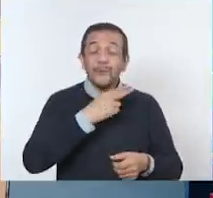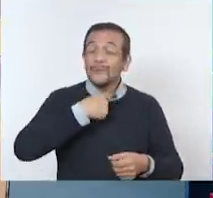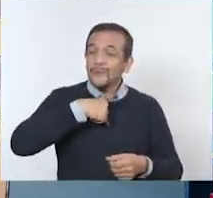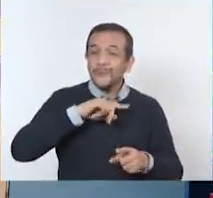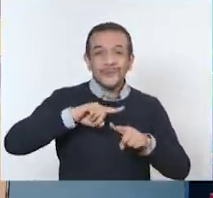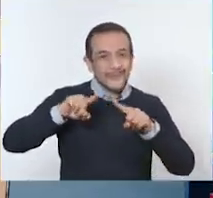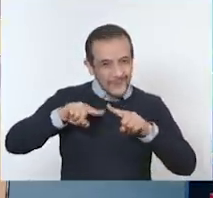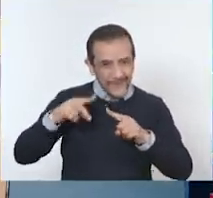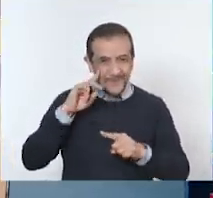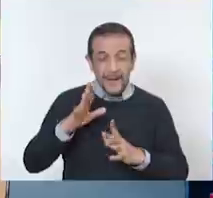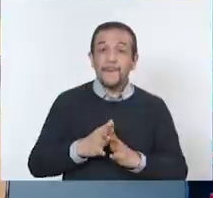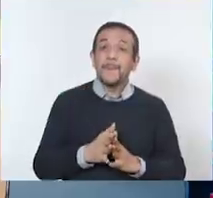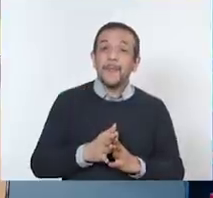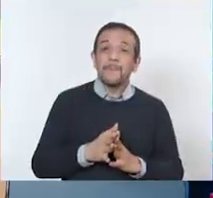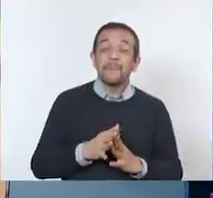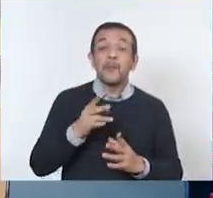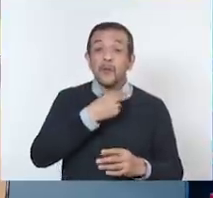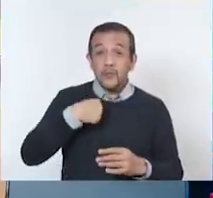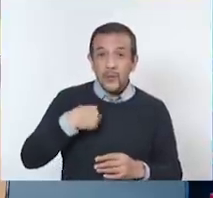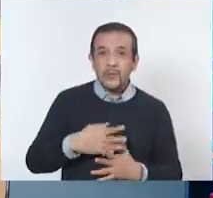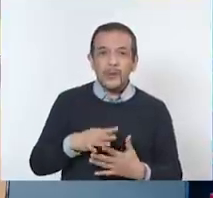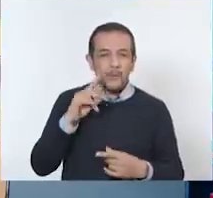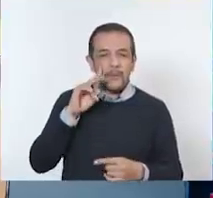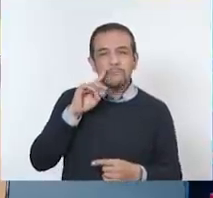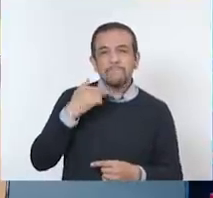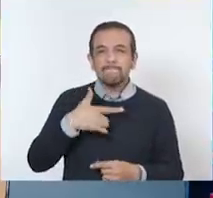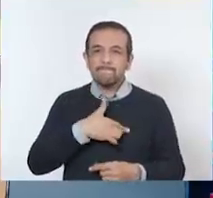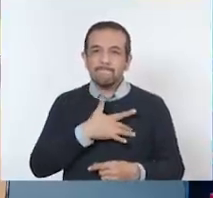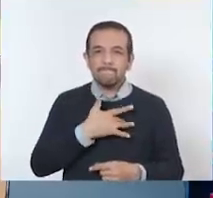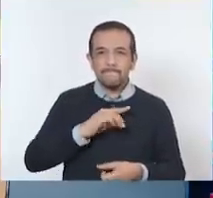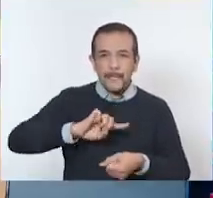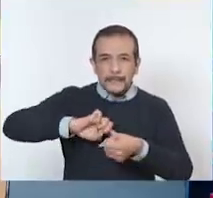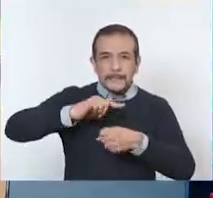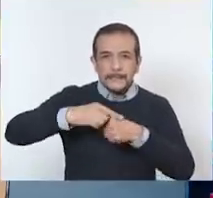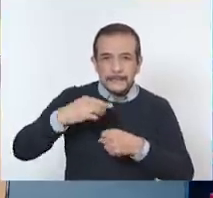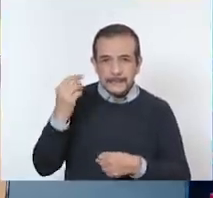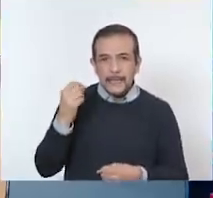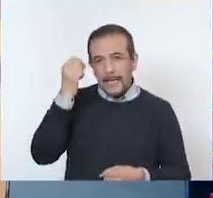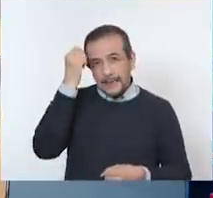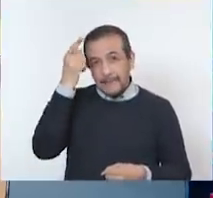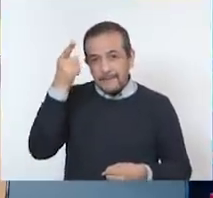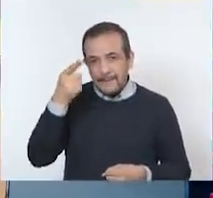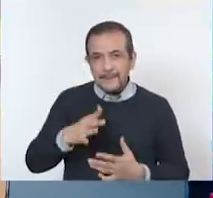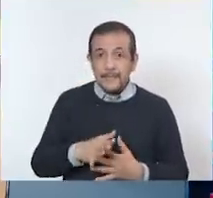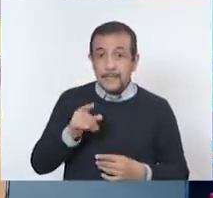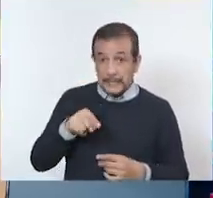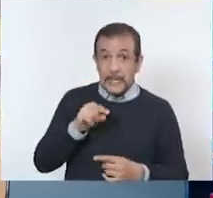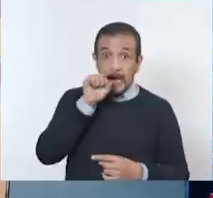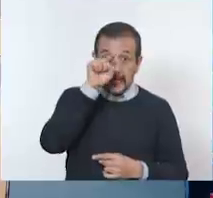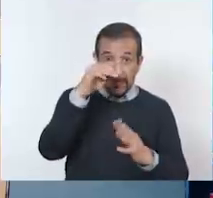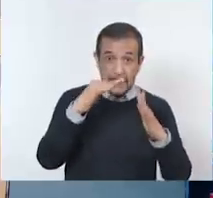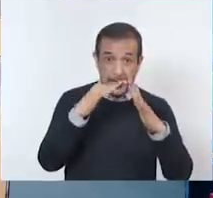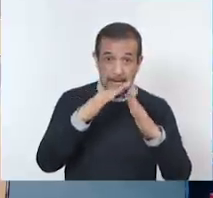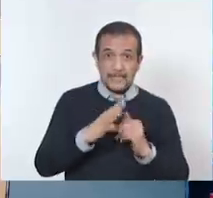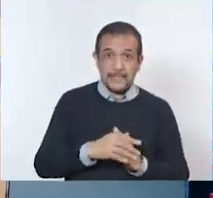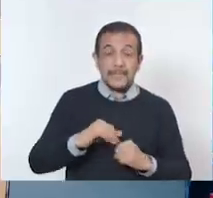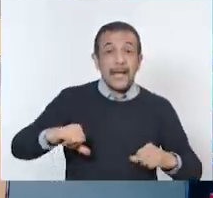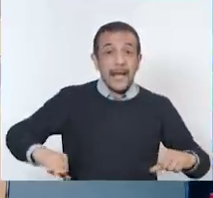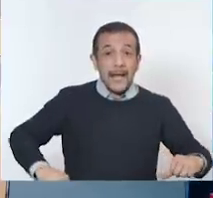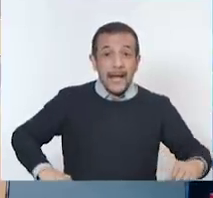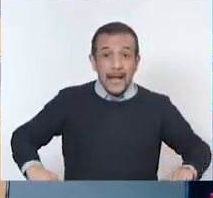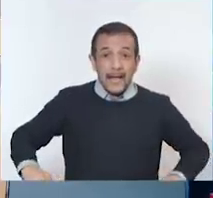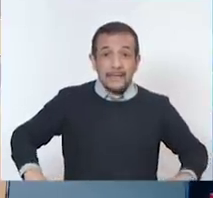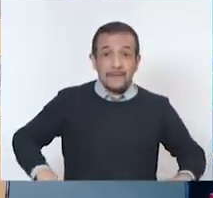diferentes. Okay, me emocioné. Vamos a jugar a adivinar las consecuencias de algunas acciones y las niñas y los niños desde su casa nos van a